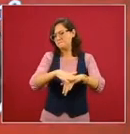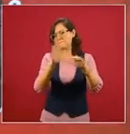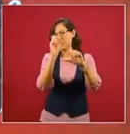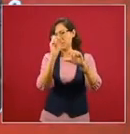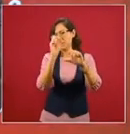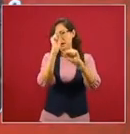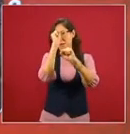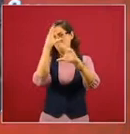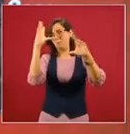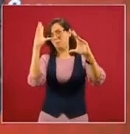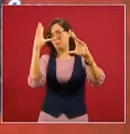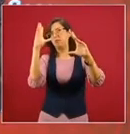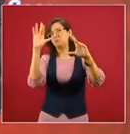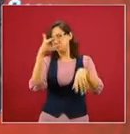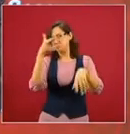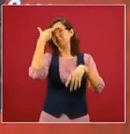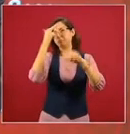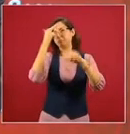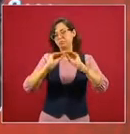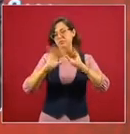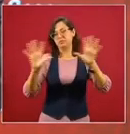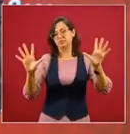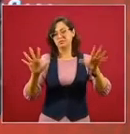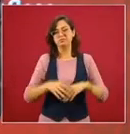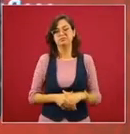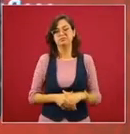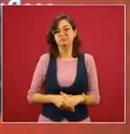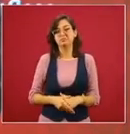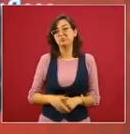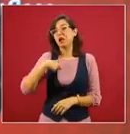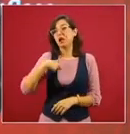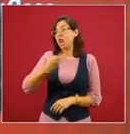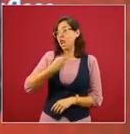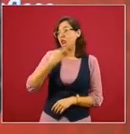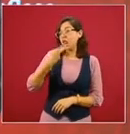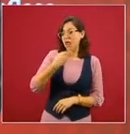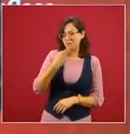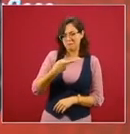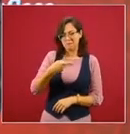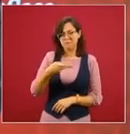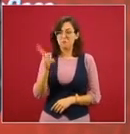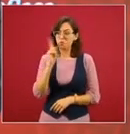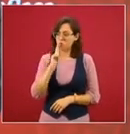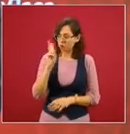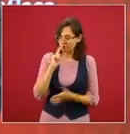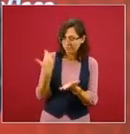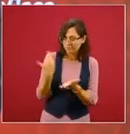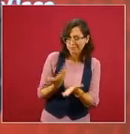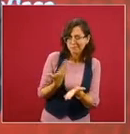no hablamos, ¿no?, sin pruebas y sin elementos.